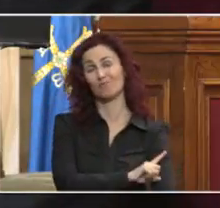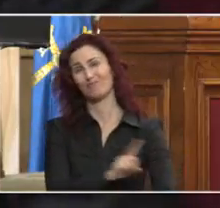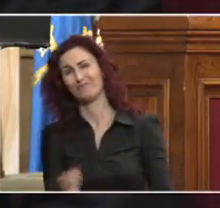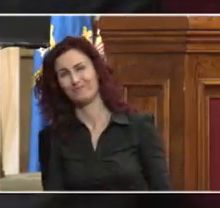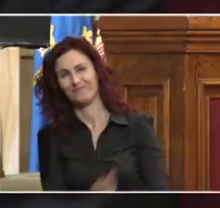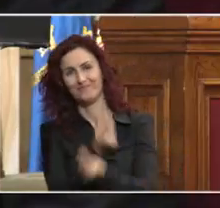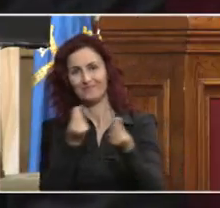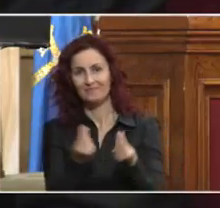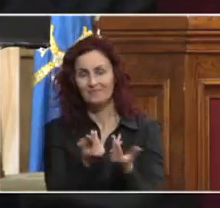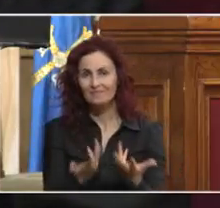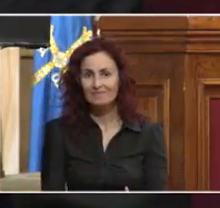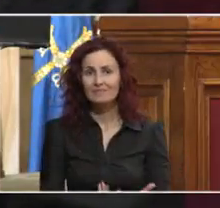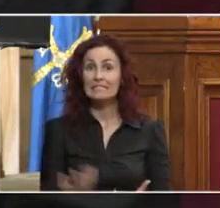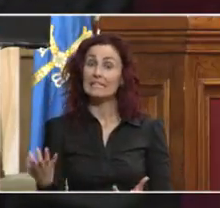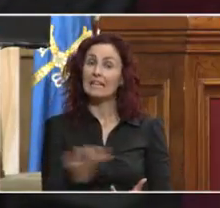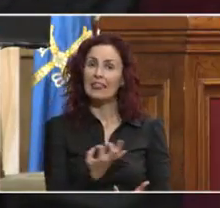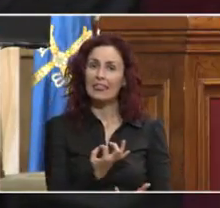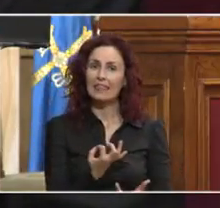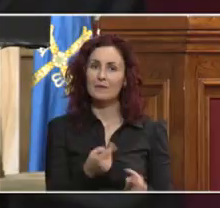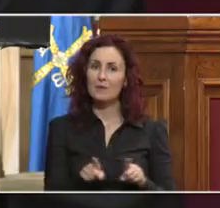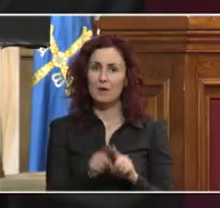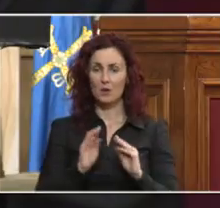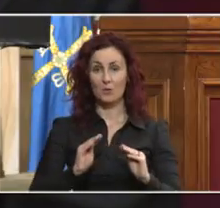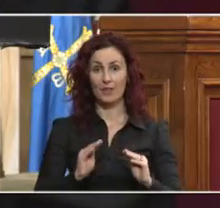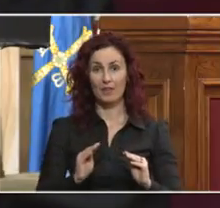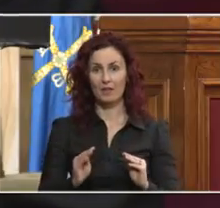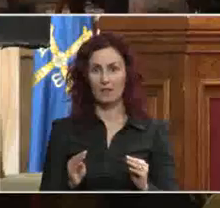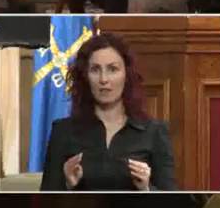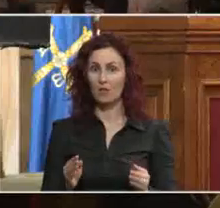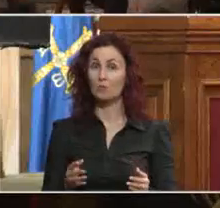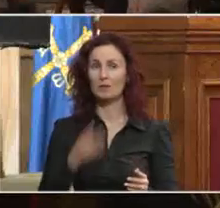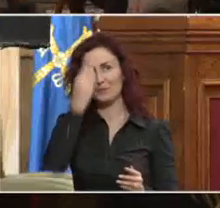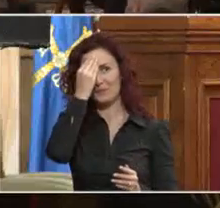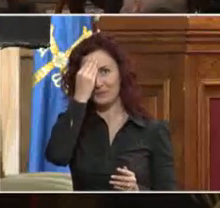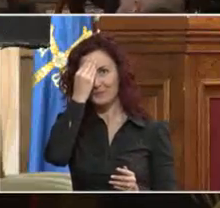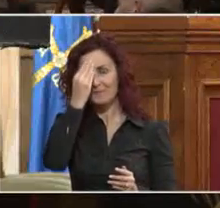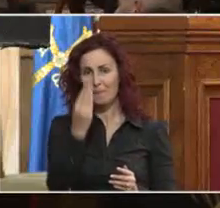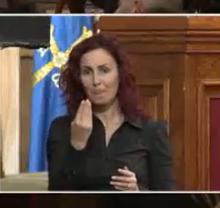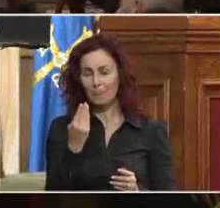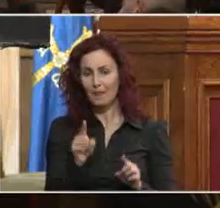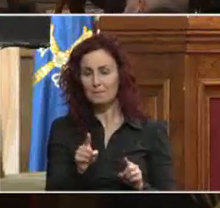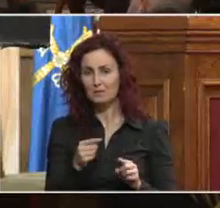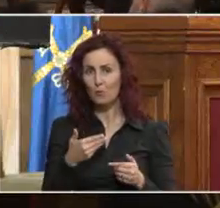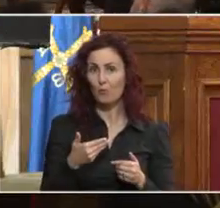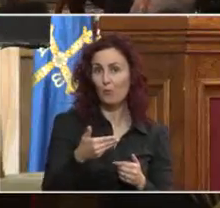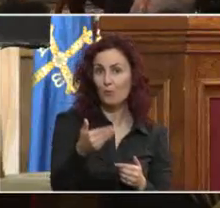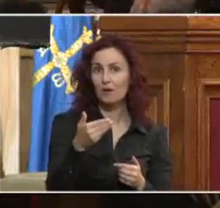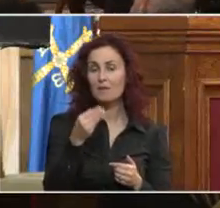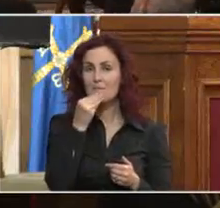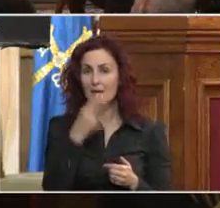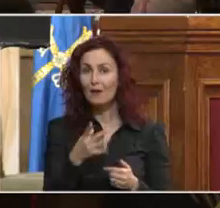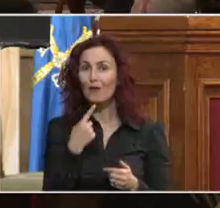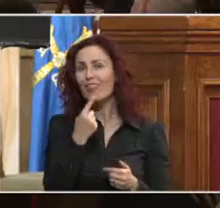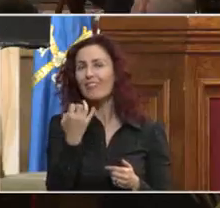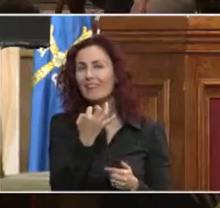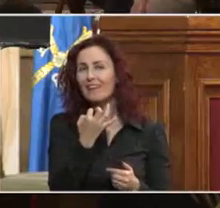más... Hay que tocarse un poquitín más de cuidado, sí, ¿no? Sí, son las dos cosas, creo. Por un lado se ha ampliado mucho el horizonte, las cosas que se pueden decir